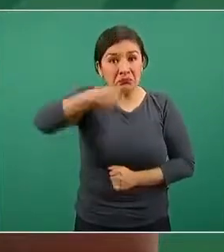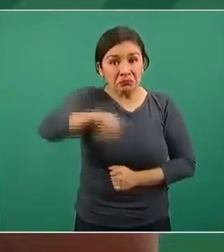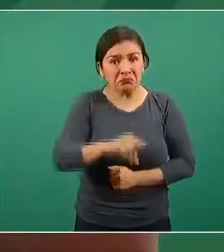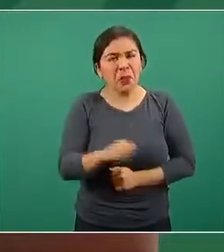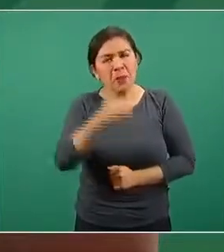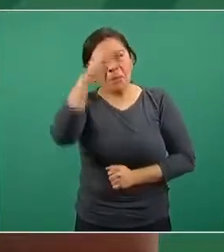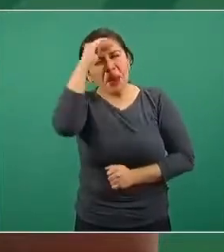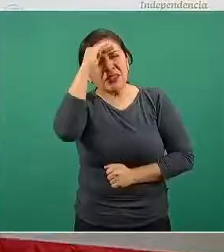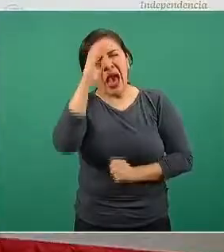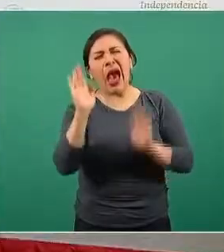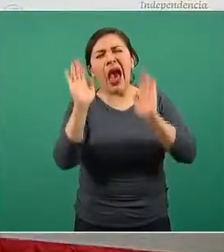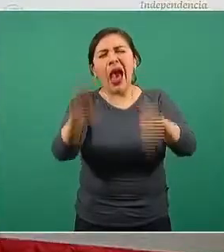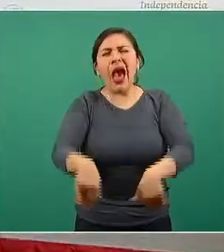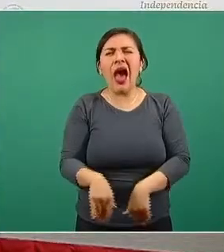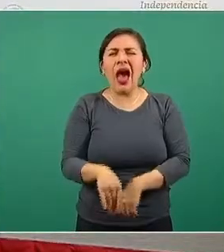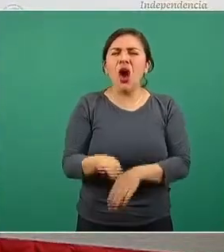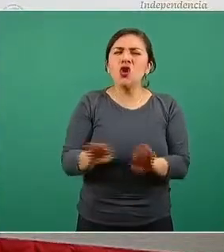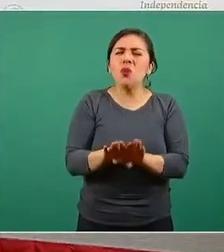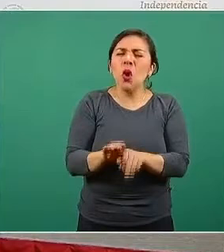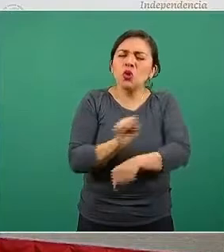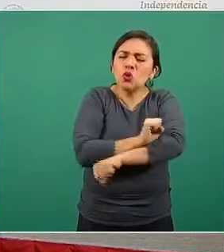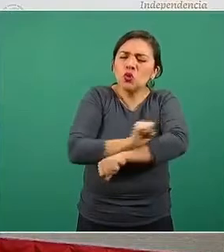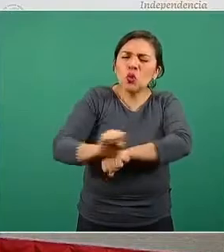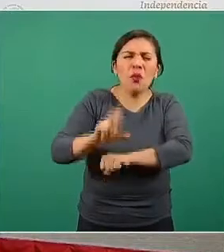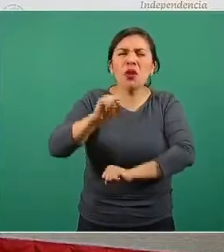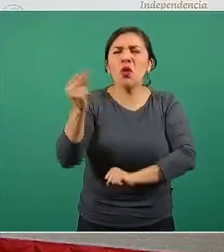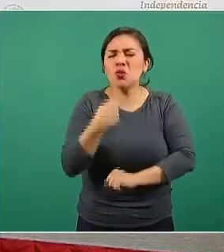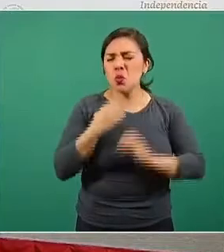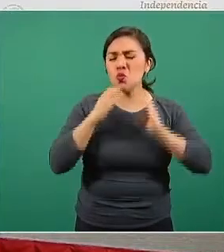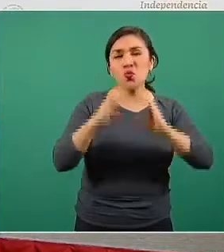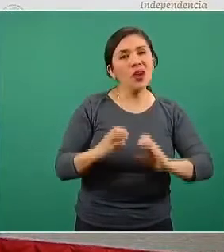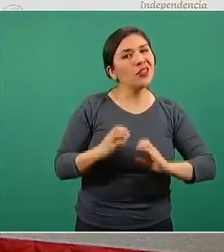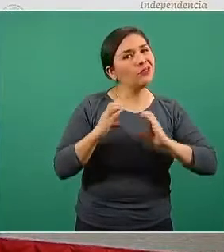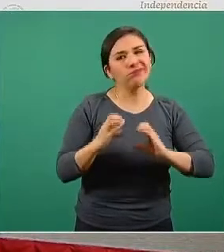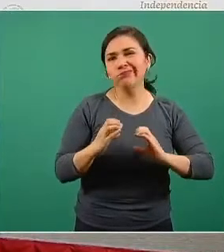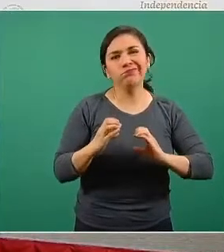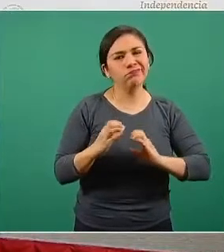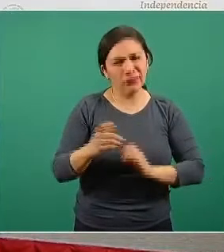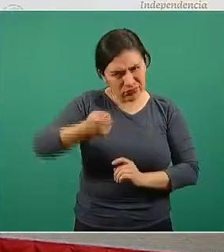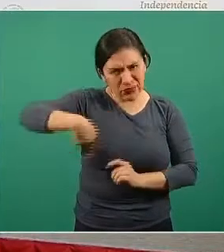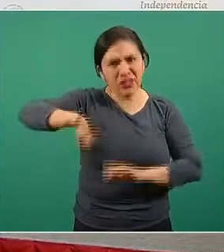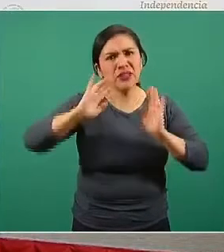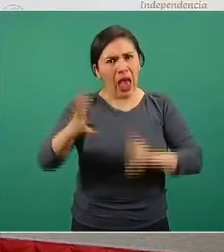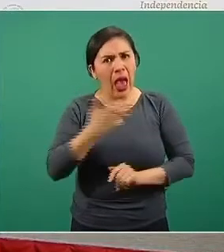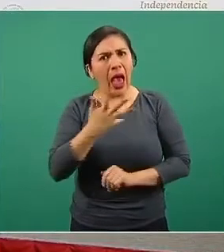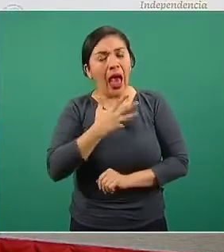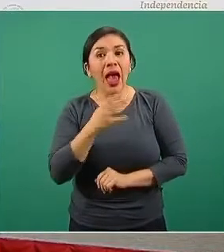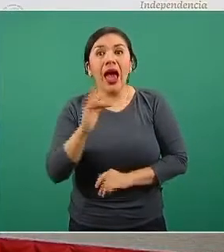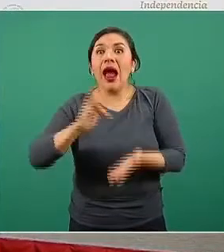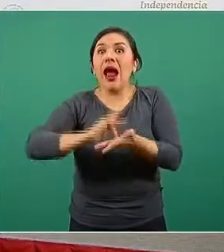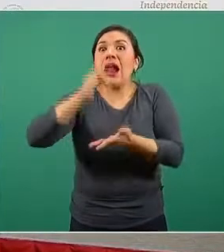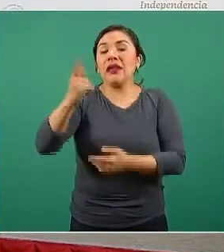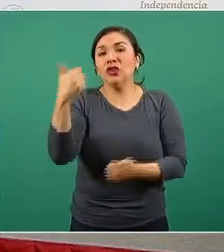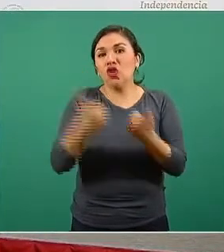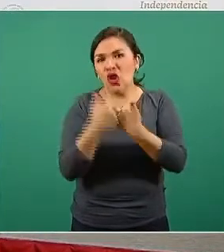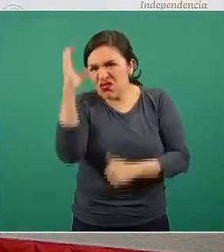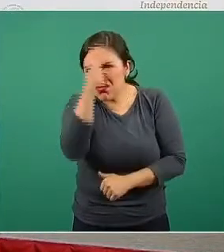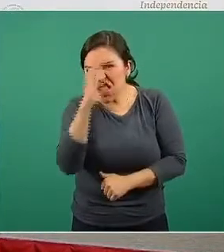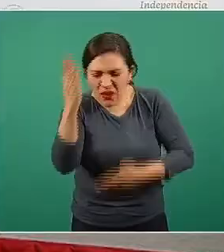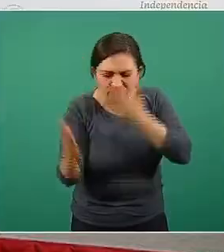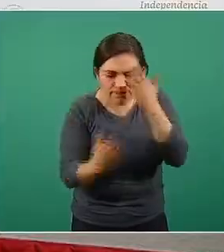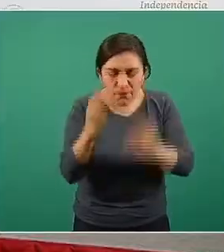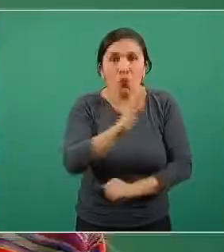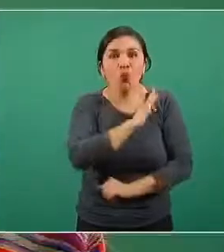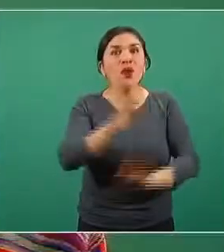guardia. Tenemos efectivamente, gracias al avance científico, la posibilidad de vacunar tempranamente dentro